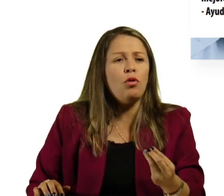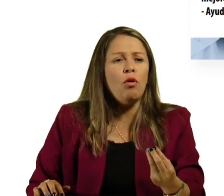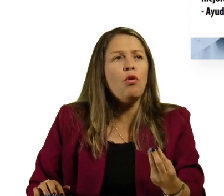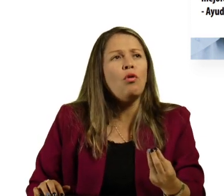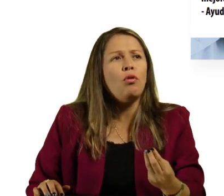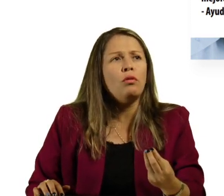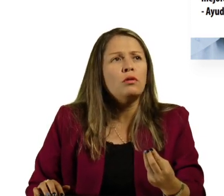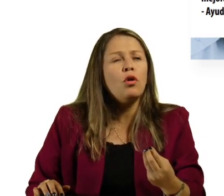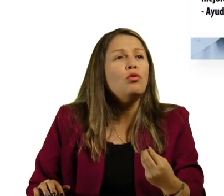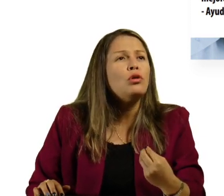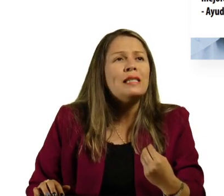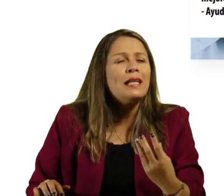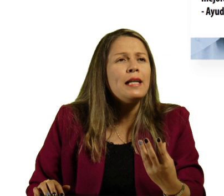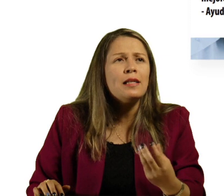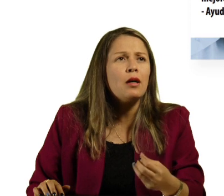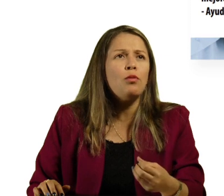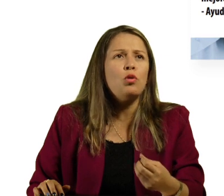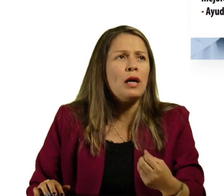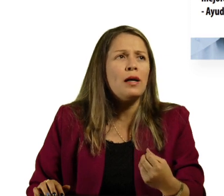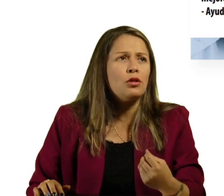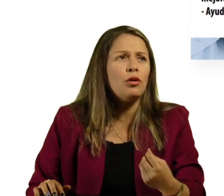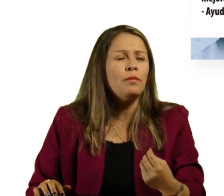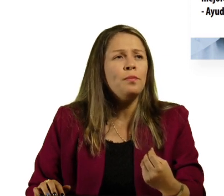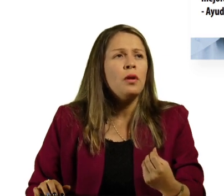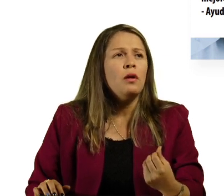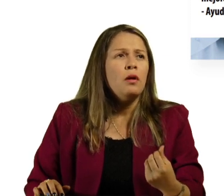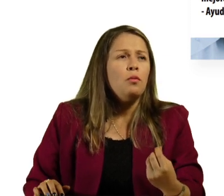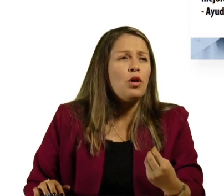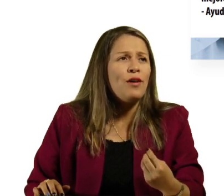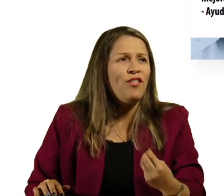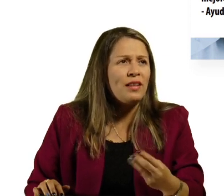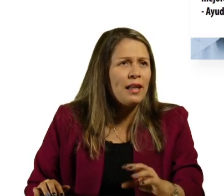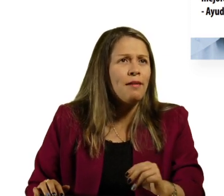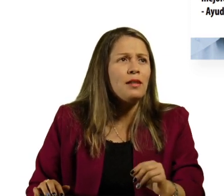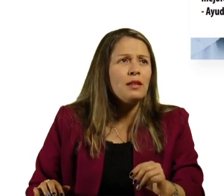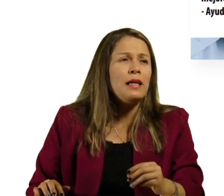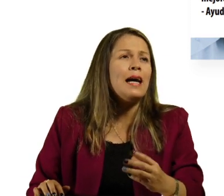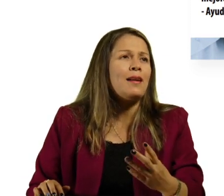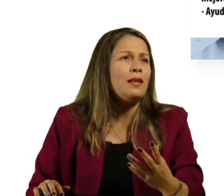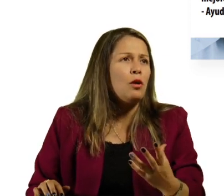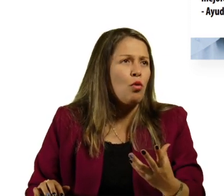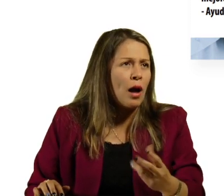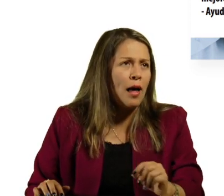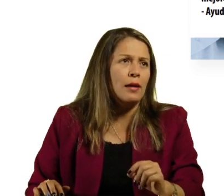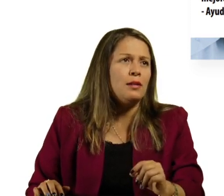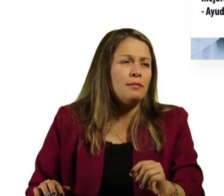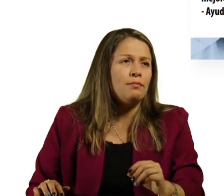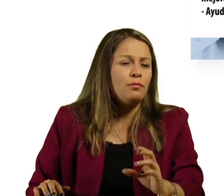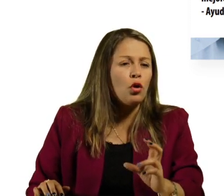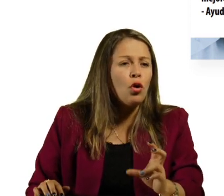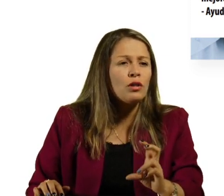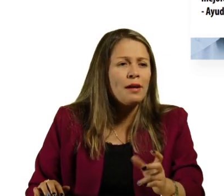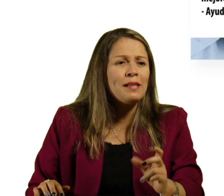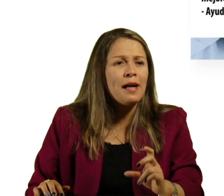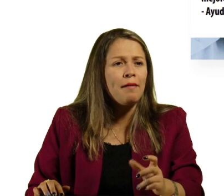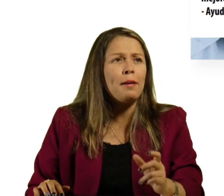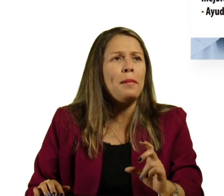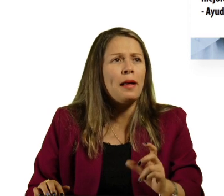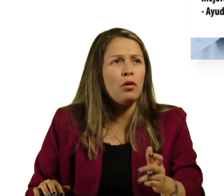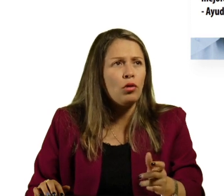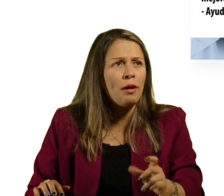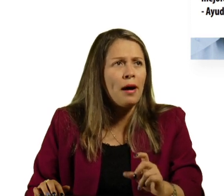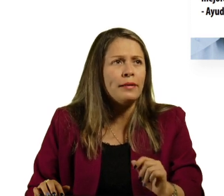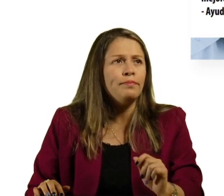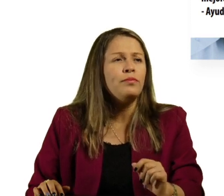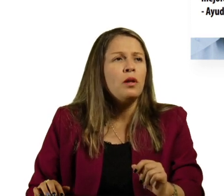intercomunicadas o con unas líneas de comunicación muy efectivas y articuladas. Todos deben saber